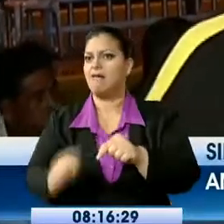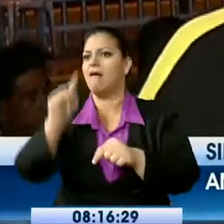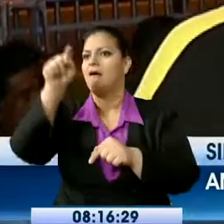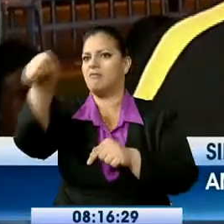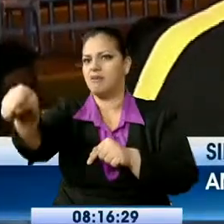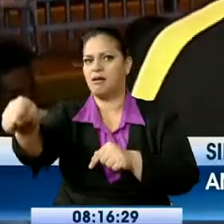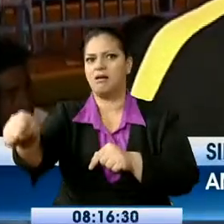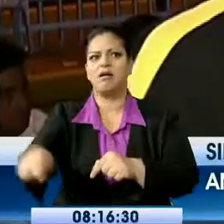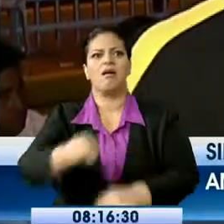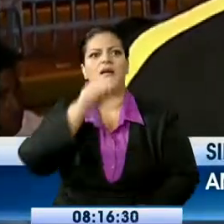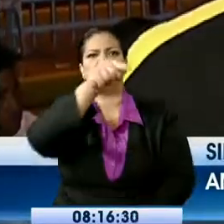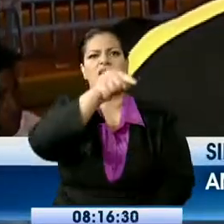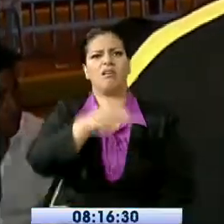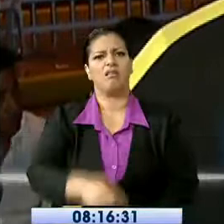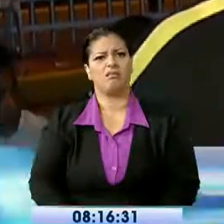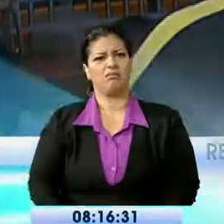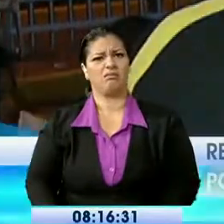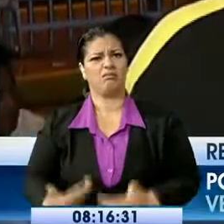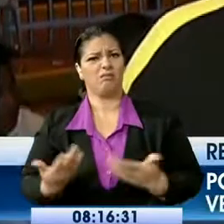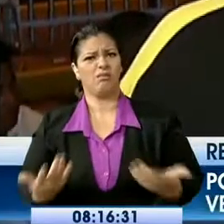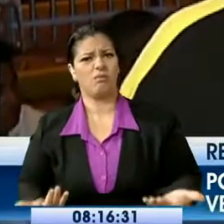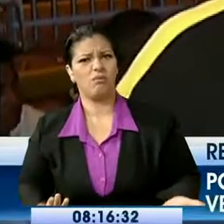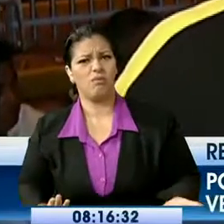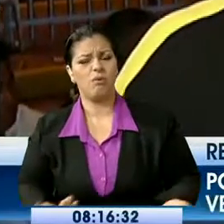4 en menos de un año. No es,